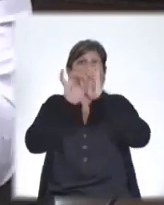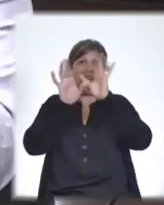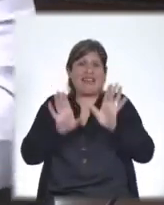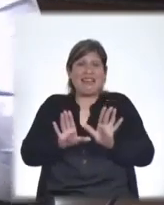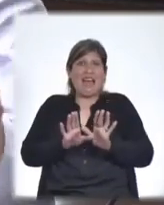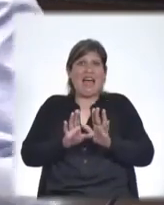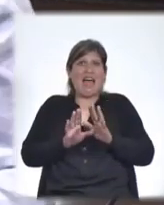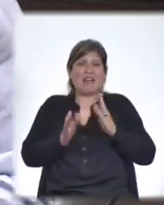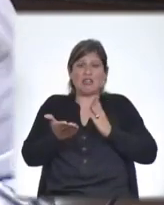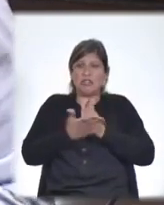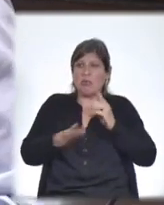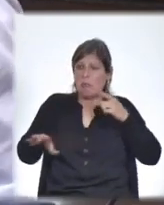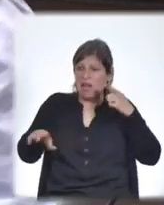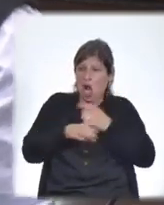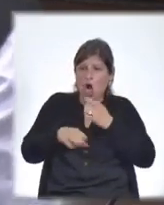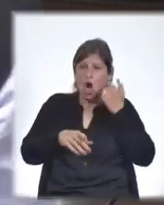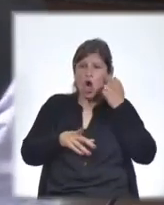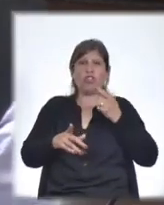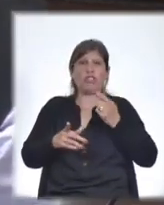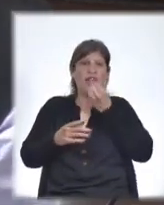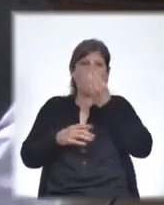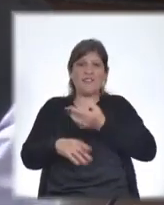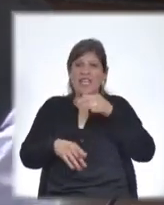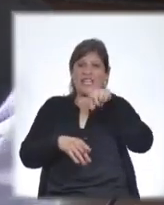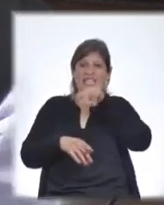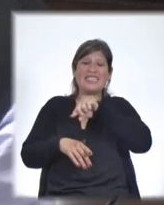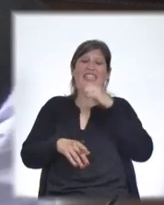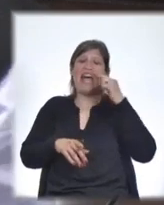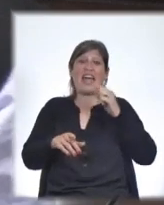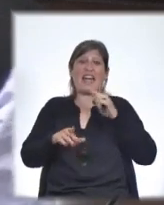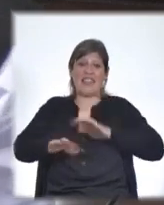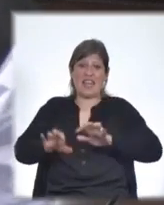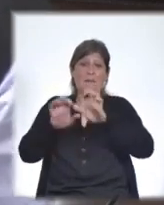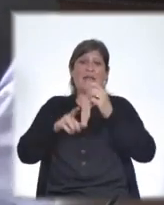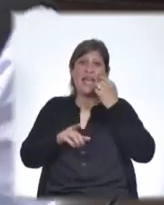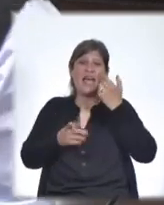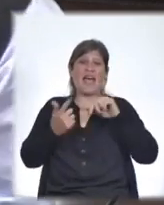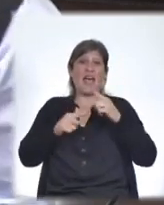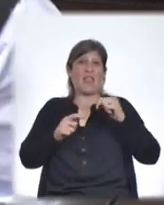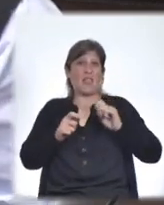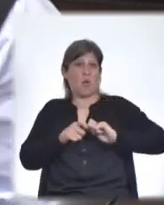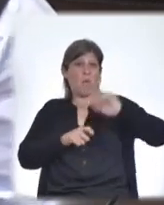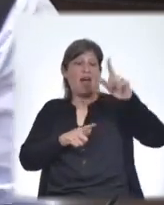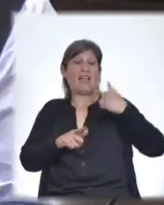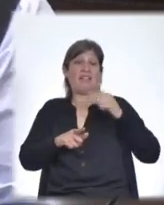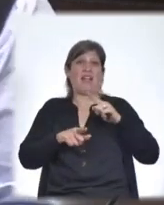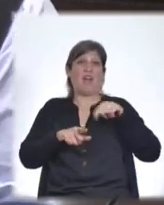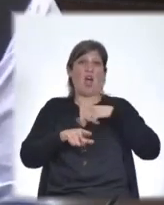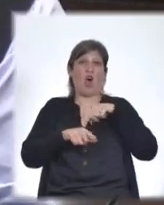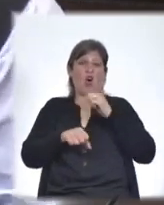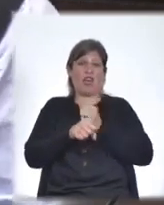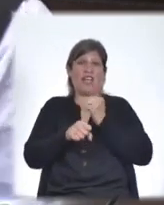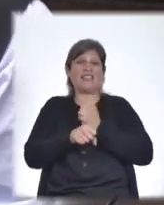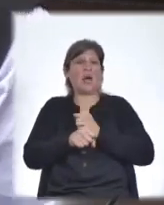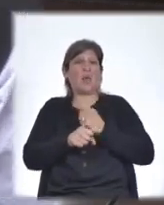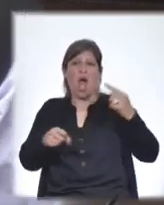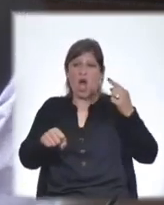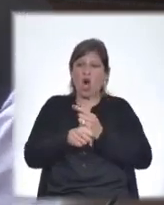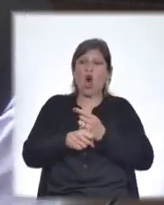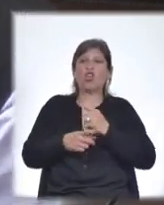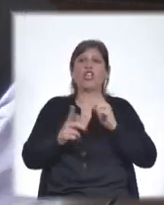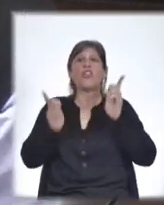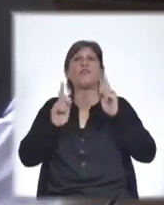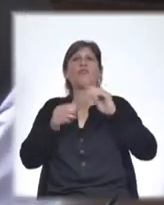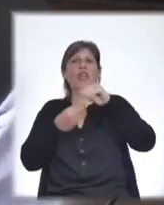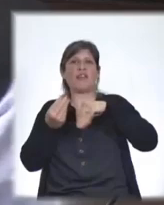yendo en contra del bienestar de los trabajadores, donde está claro que aumentar horas excesivas de trabajo va en contra de poder disfrutar de la familia, de tener